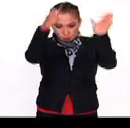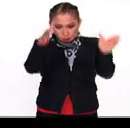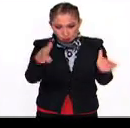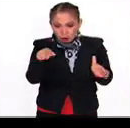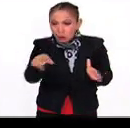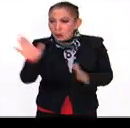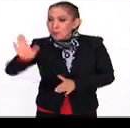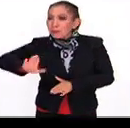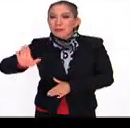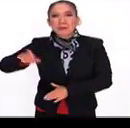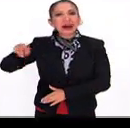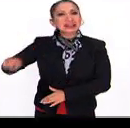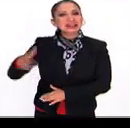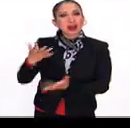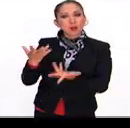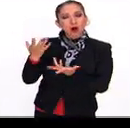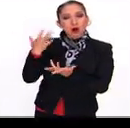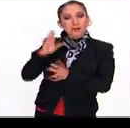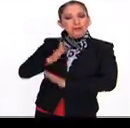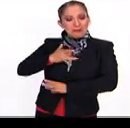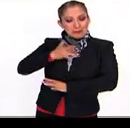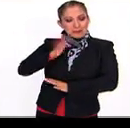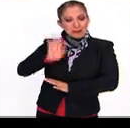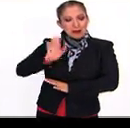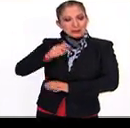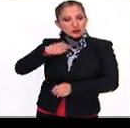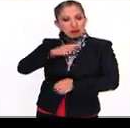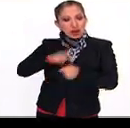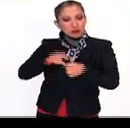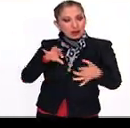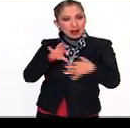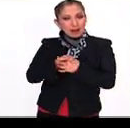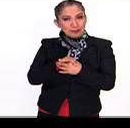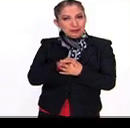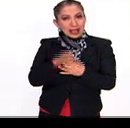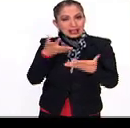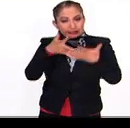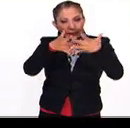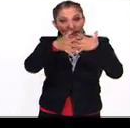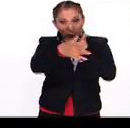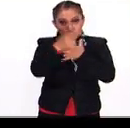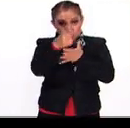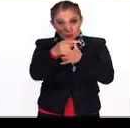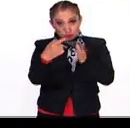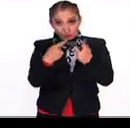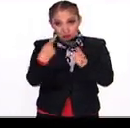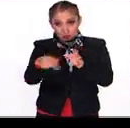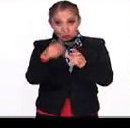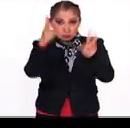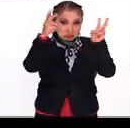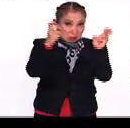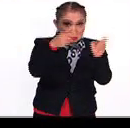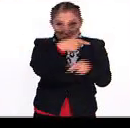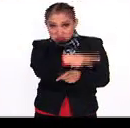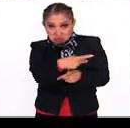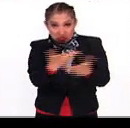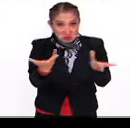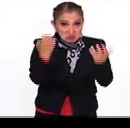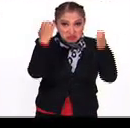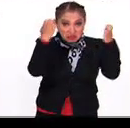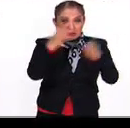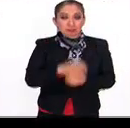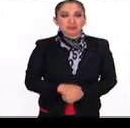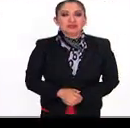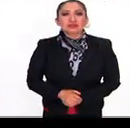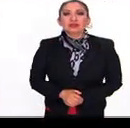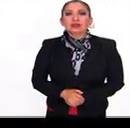menos emular la relación de estar en la naturaleza. ¿Es la transparencia uno de los ejes de él, entonces? Es una pregunta interesante. Ver. Yo